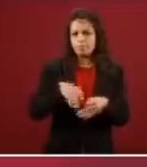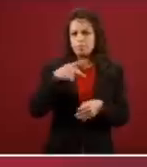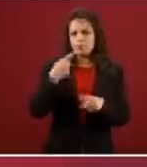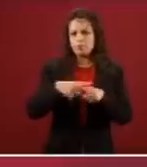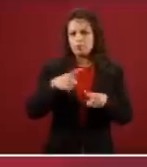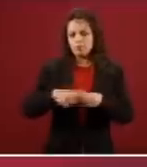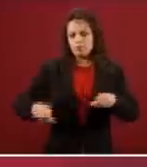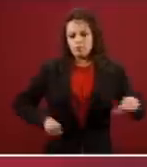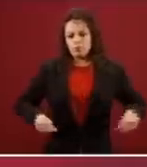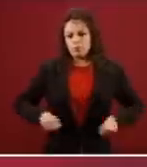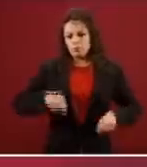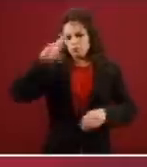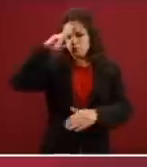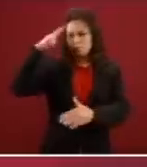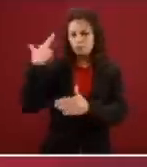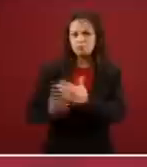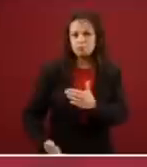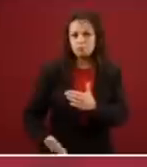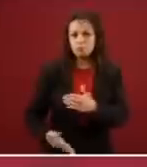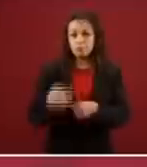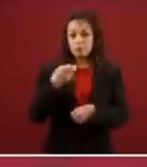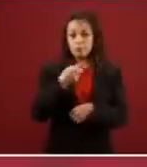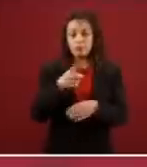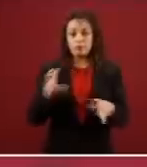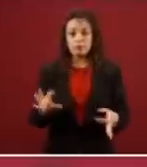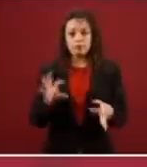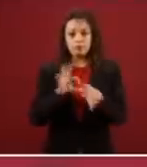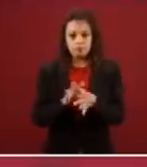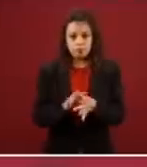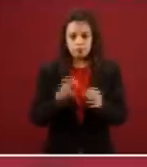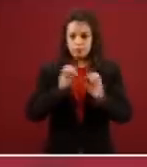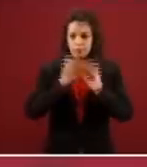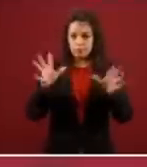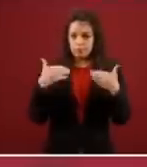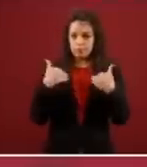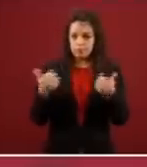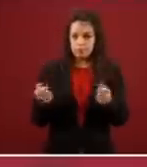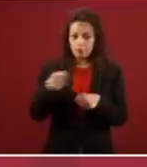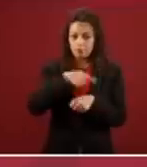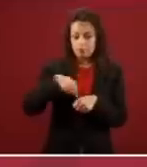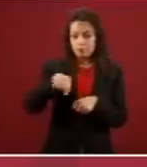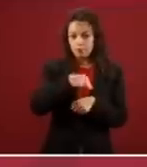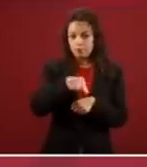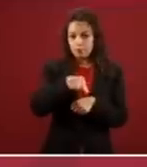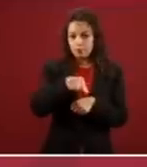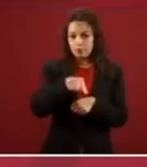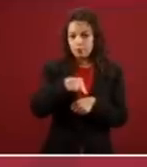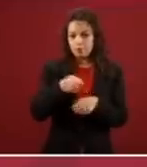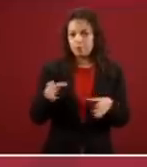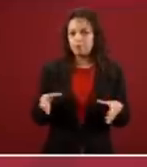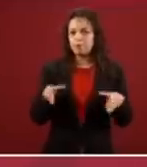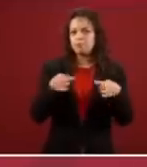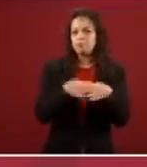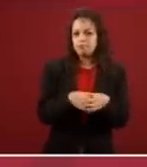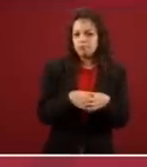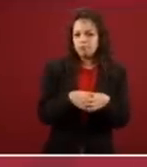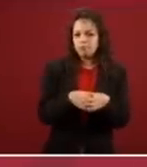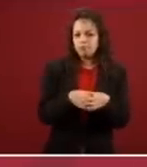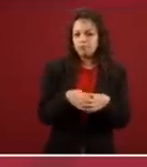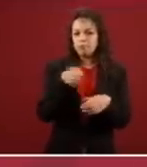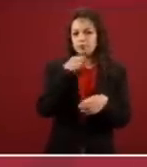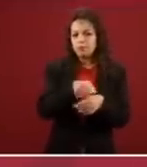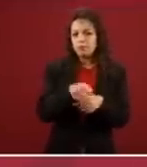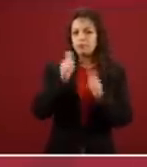ilícitas. Esto va perfectamente tipificado para los factureros, o en este caso, los que prestan